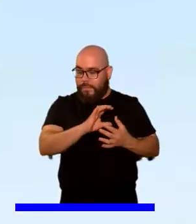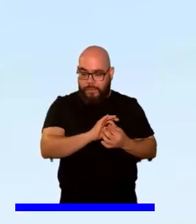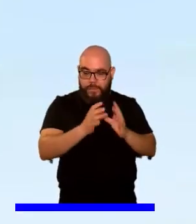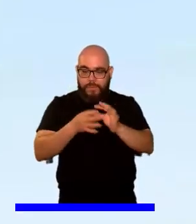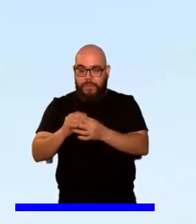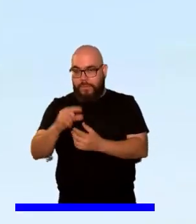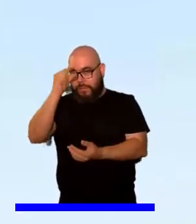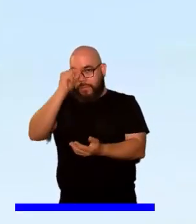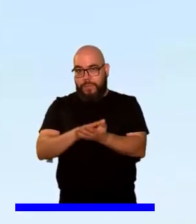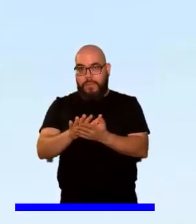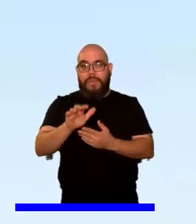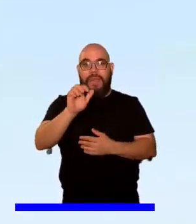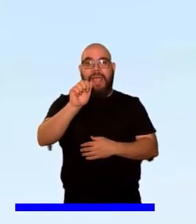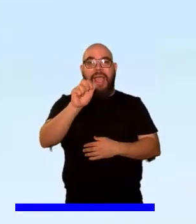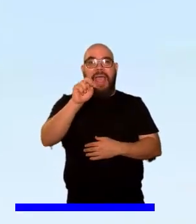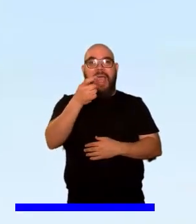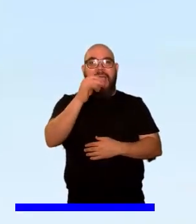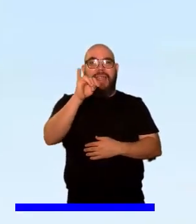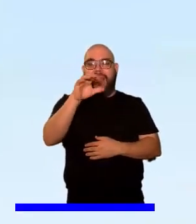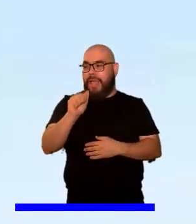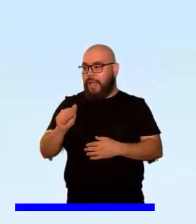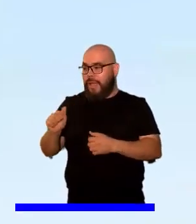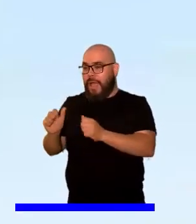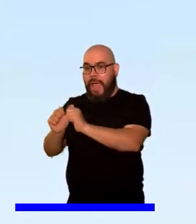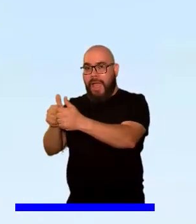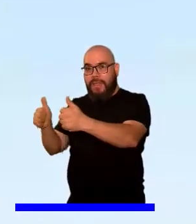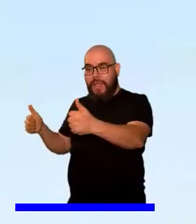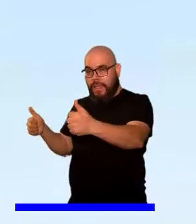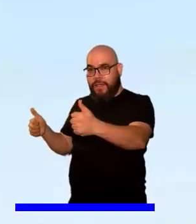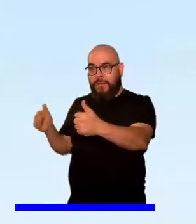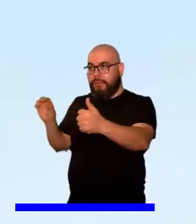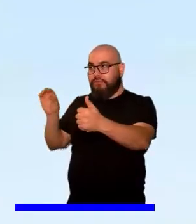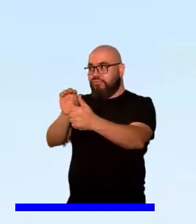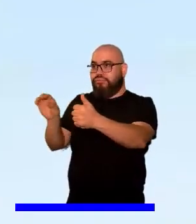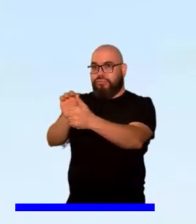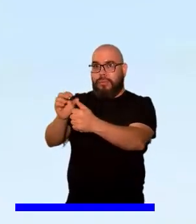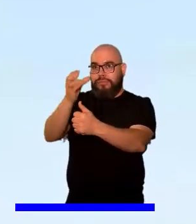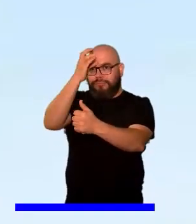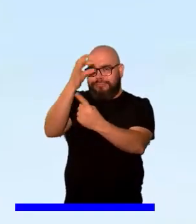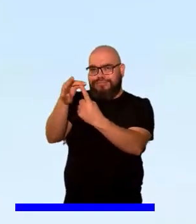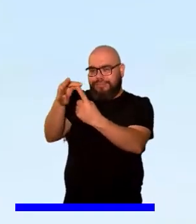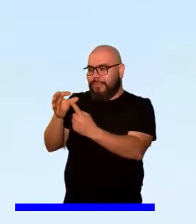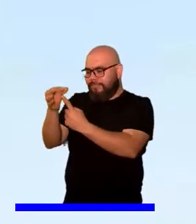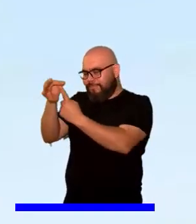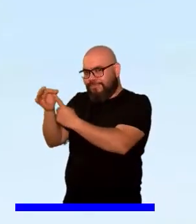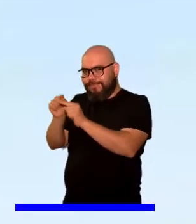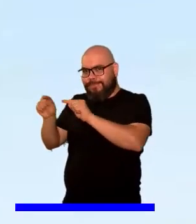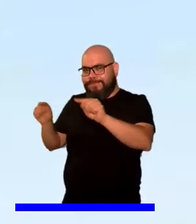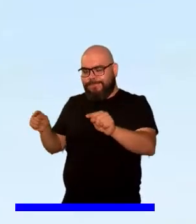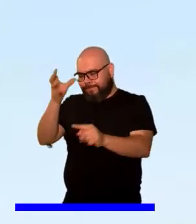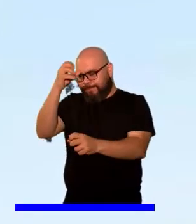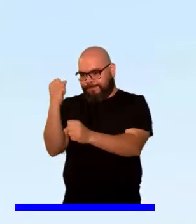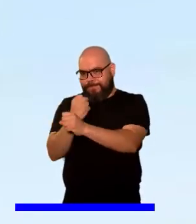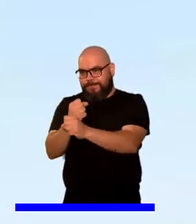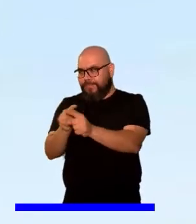tener una IA agéntica, que yo pueda tener, al igual que como nosotros lo trabajamos, agentes especialistas que se dediquen muy bien a su labor